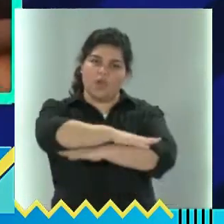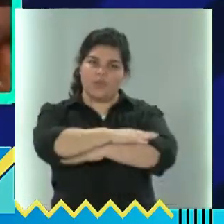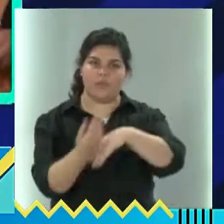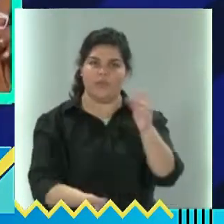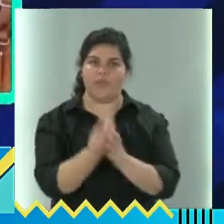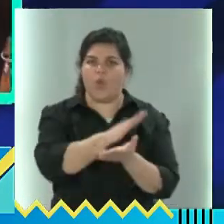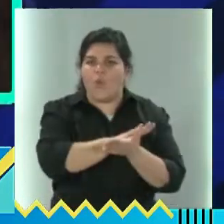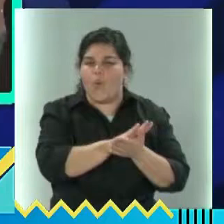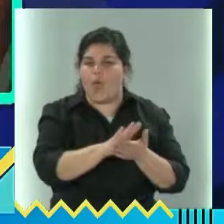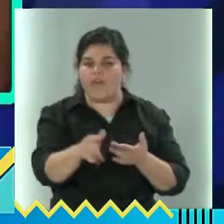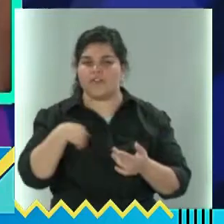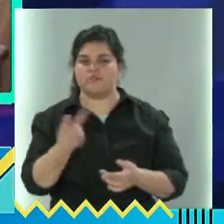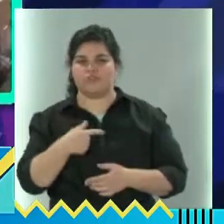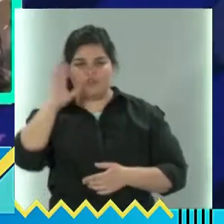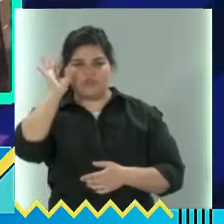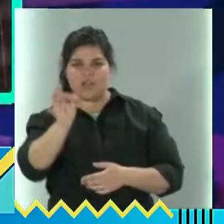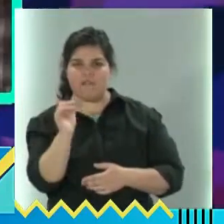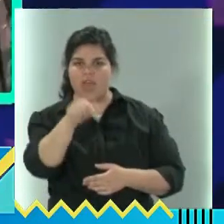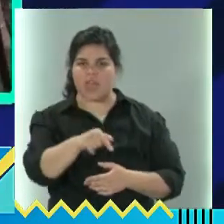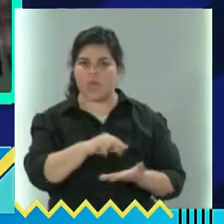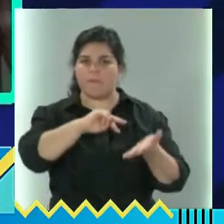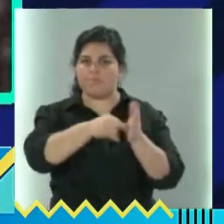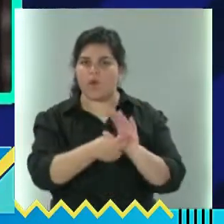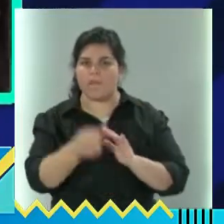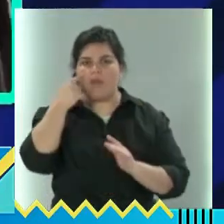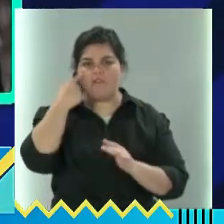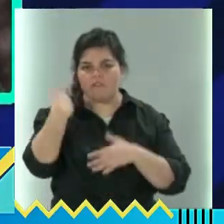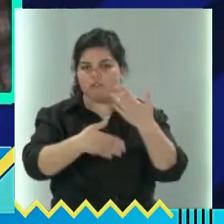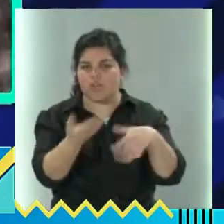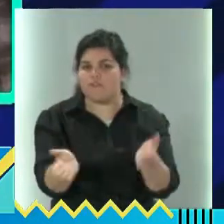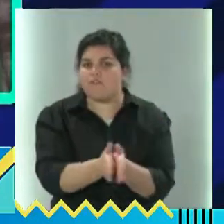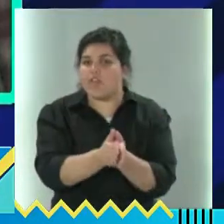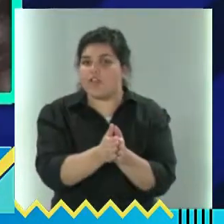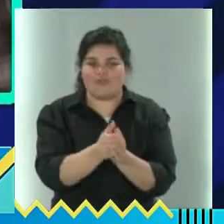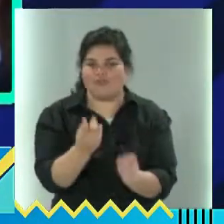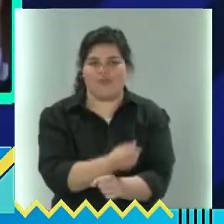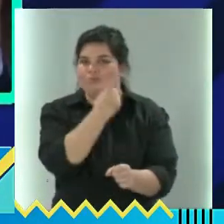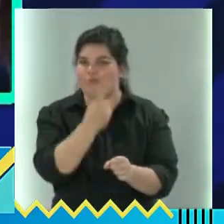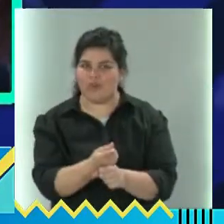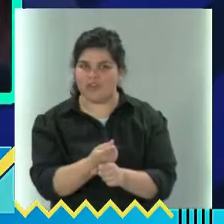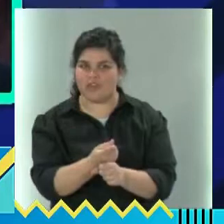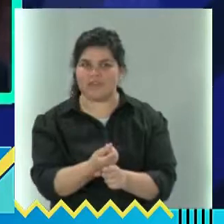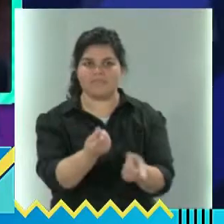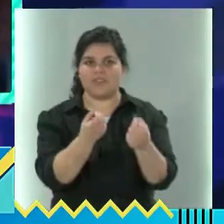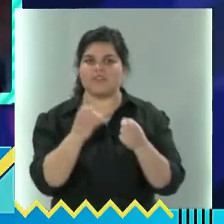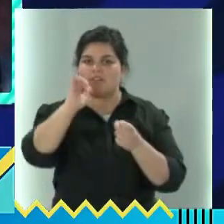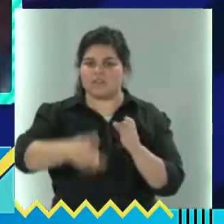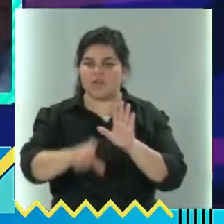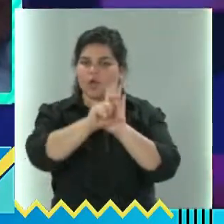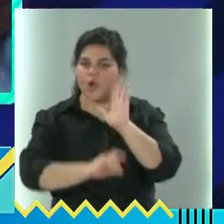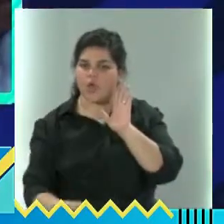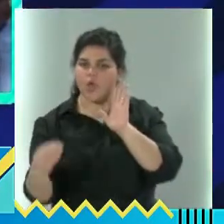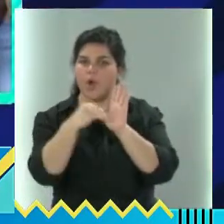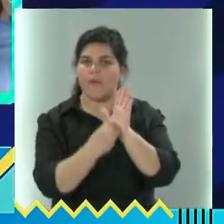nosotros consideramos que perturban esta convivencia, esta buena convivencia, era necesario volcarlas en este nuevo